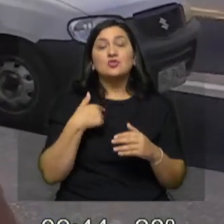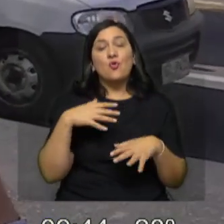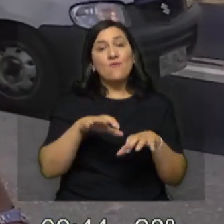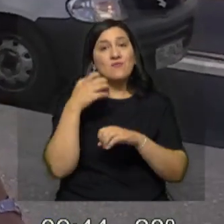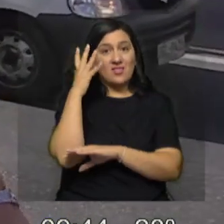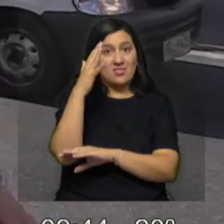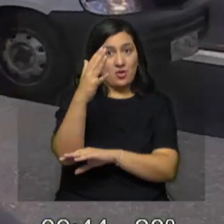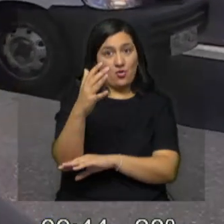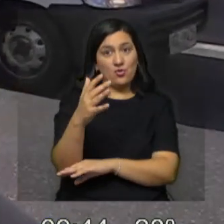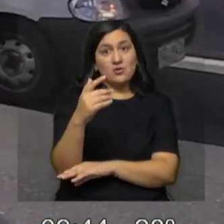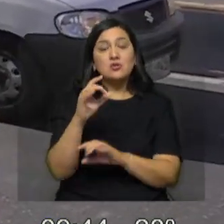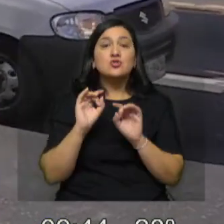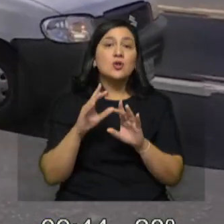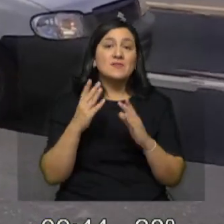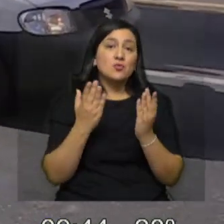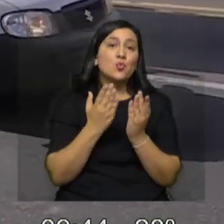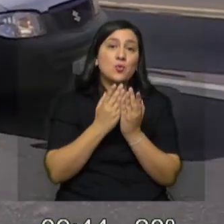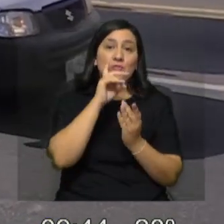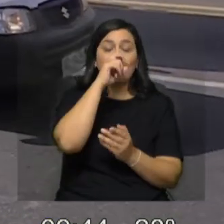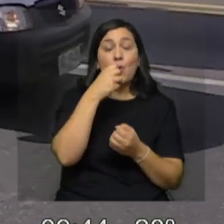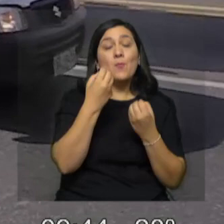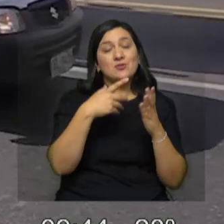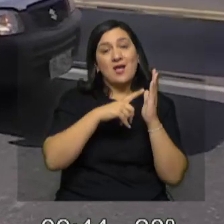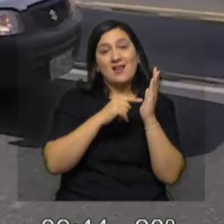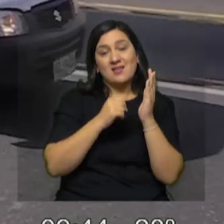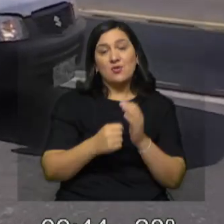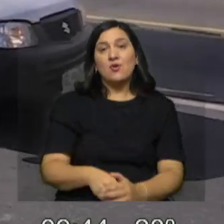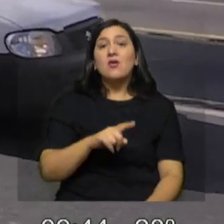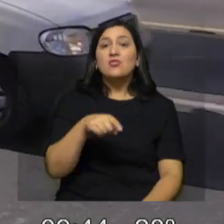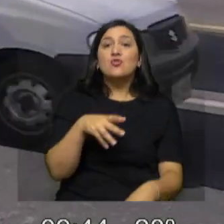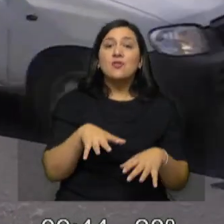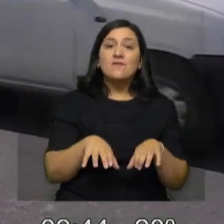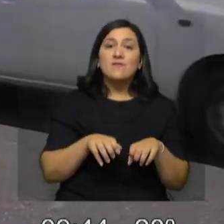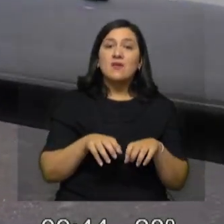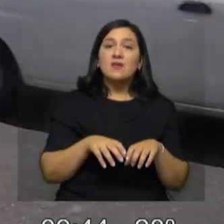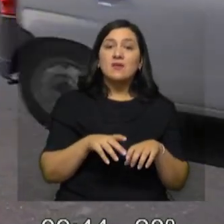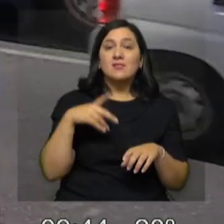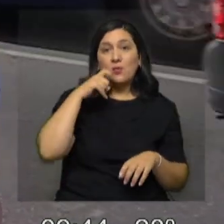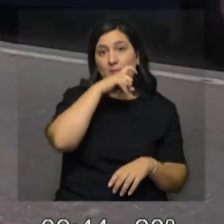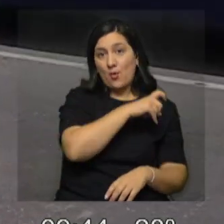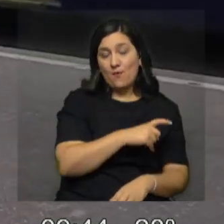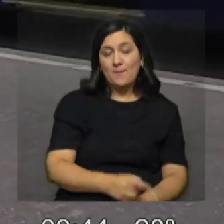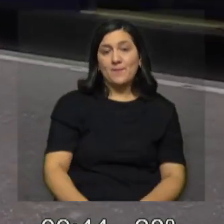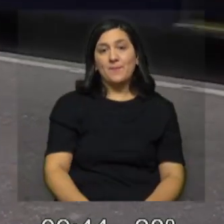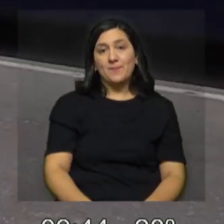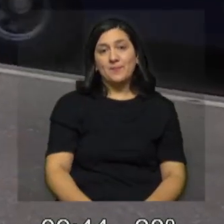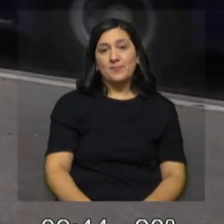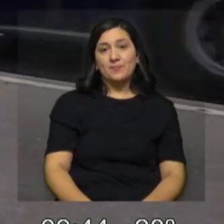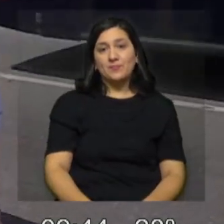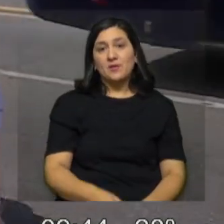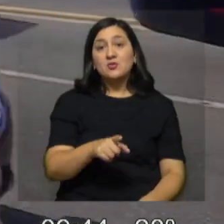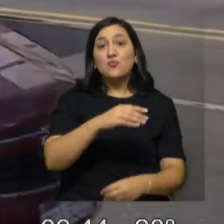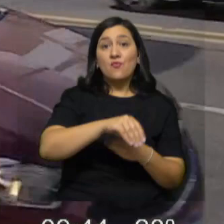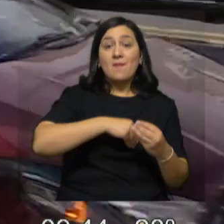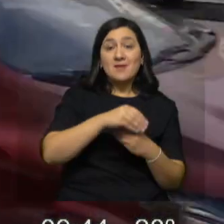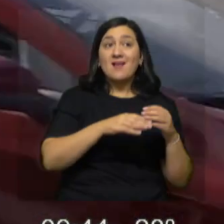interior y vine a estudiar acá en Montevideo y por eso alquilo. ¿De dónde es usted, Santiago? De Tacuarembó. De Tacuarembó, claro. ¿Y su